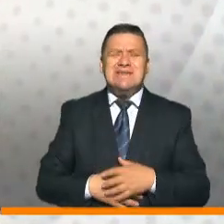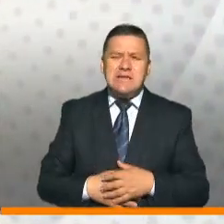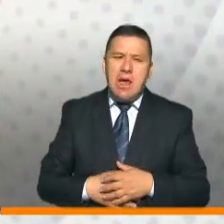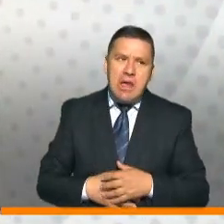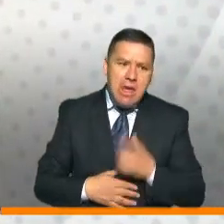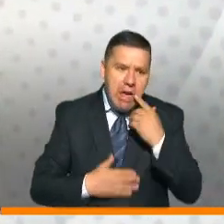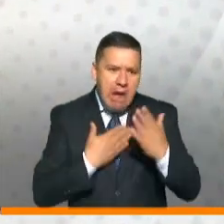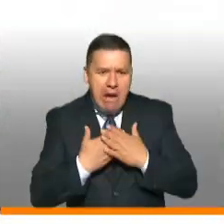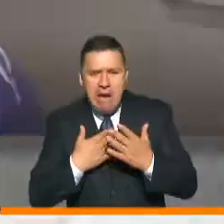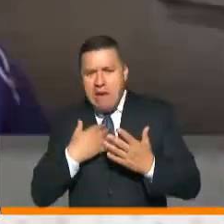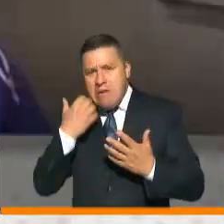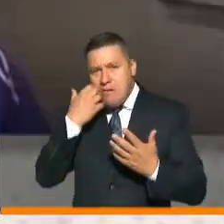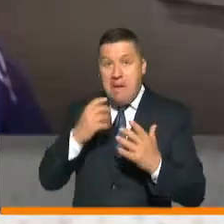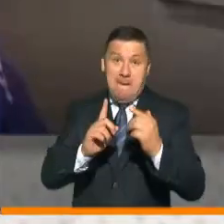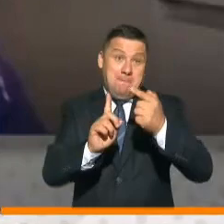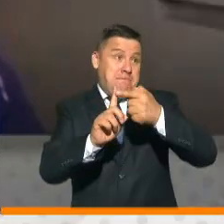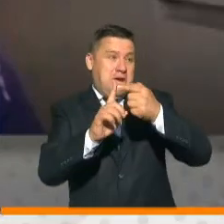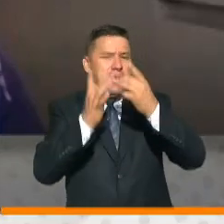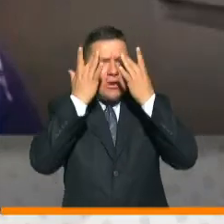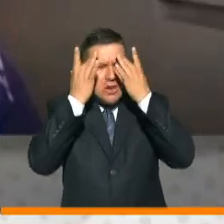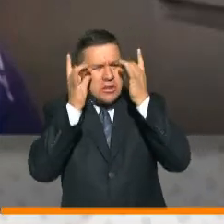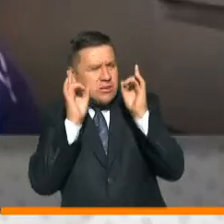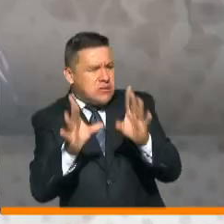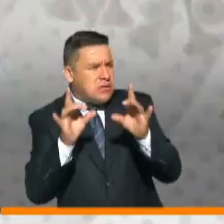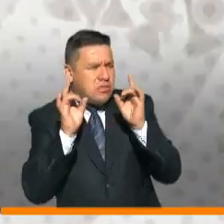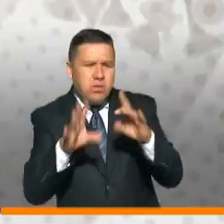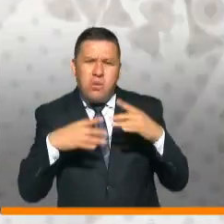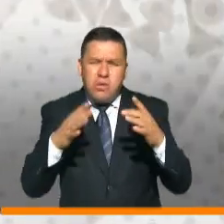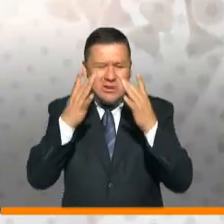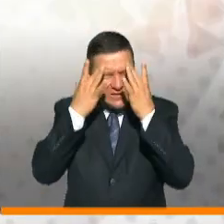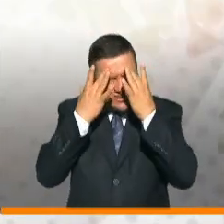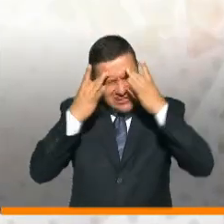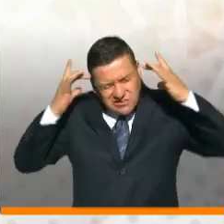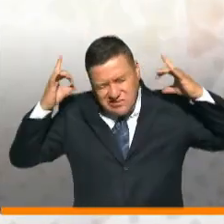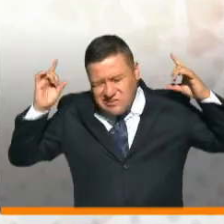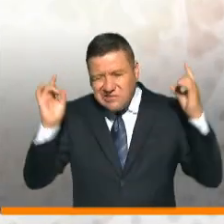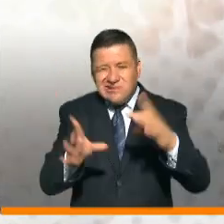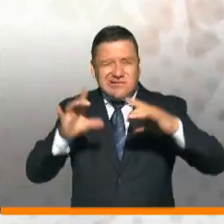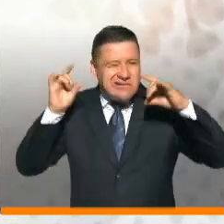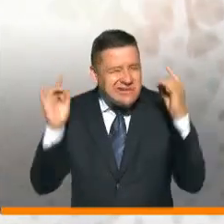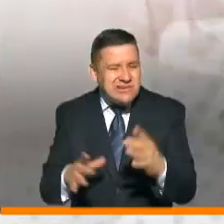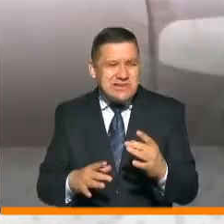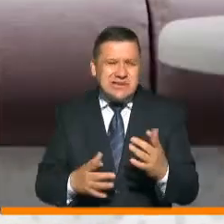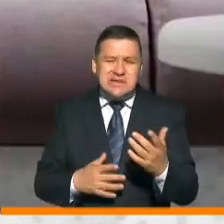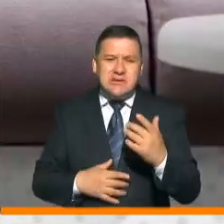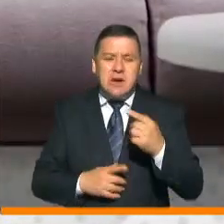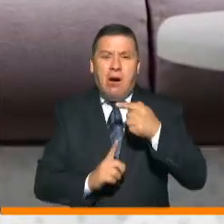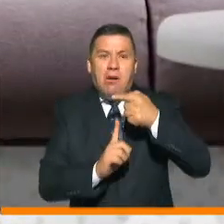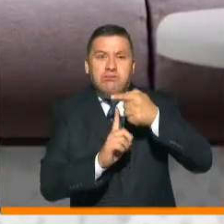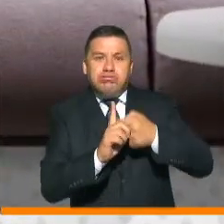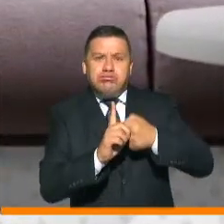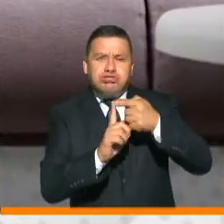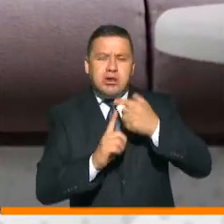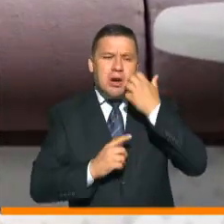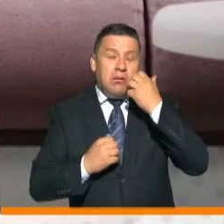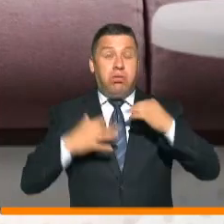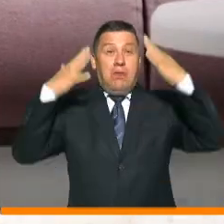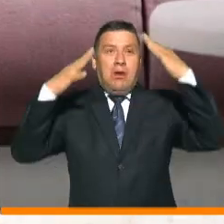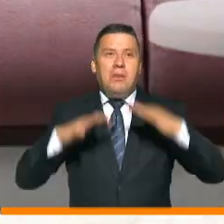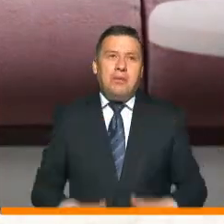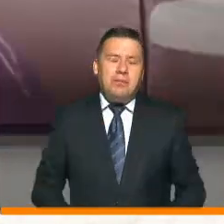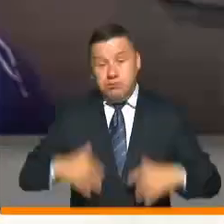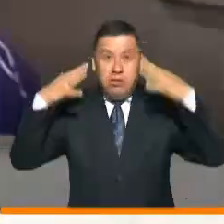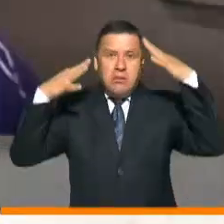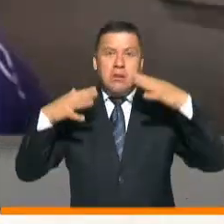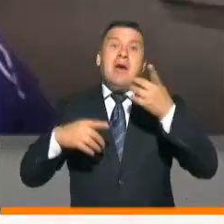puso en alerta. Primero sentí un dolor de cabeza bastante intenso, tuve unos cambios de temperatura bien abruptos, tuve